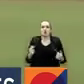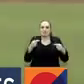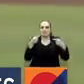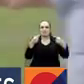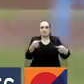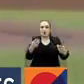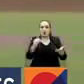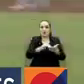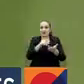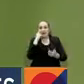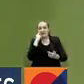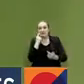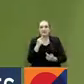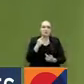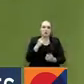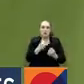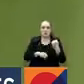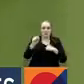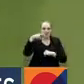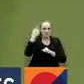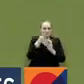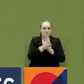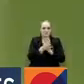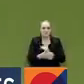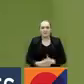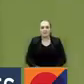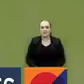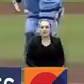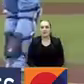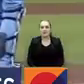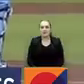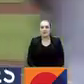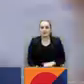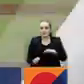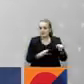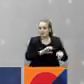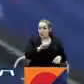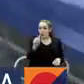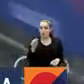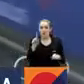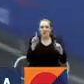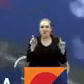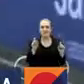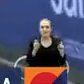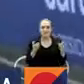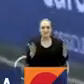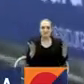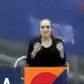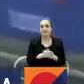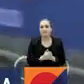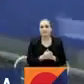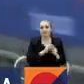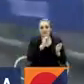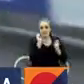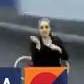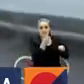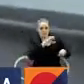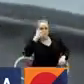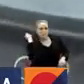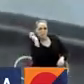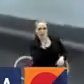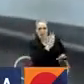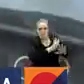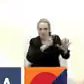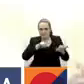Este, así que les contaremos más adelante, por supuesto. Y cambiemos ahora, salimos del béisbol para sumergirnos en